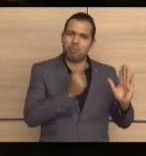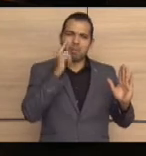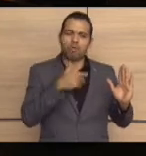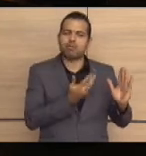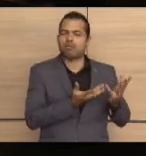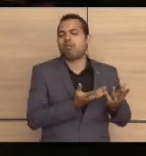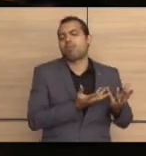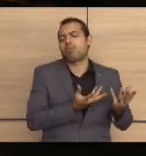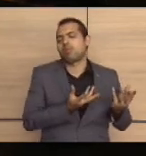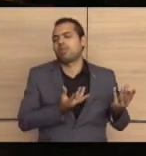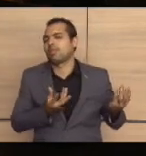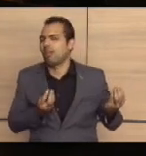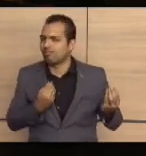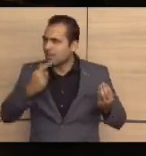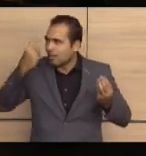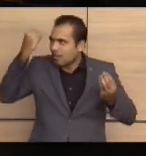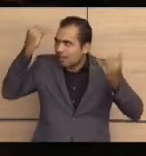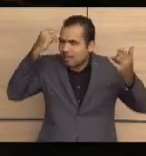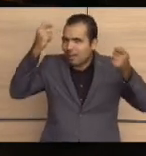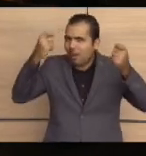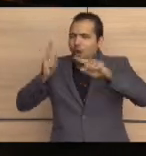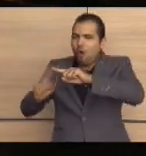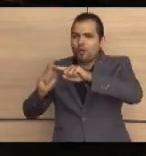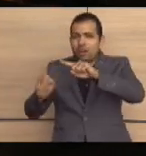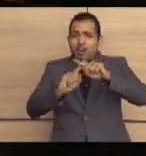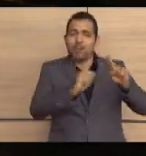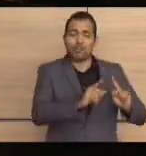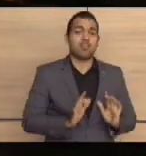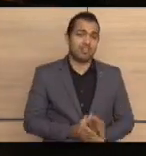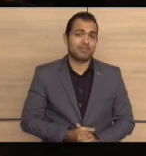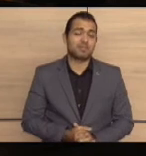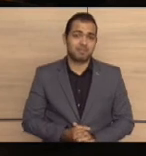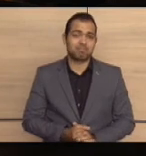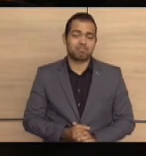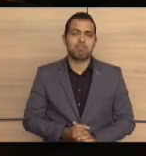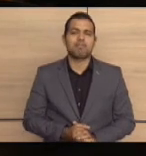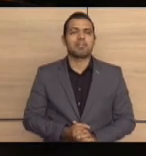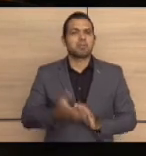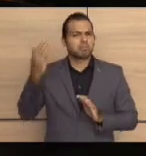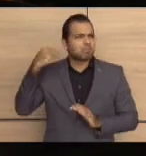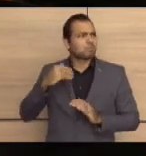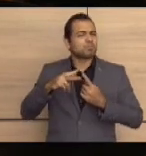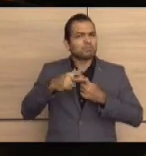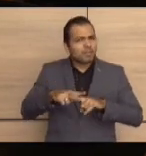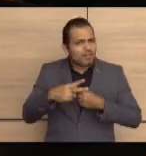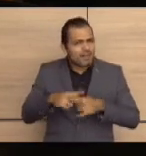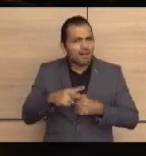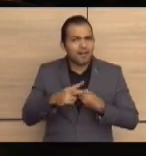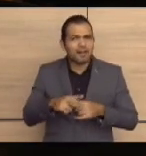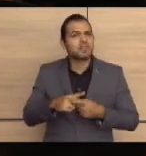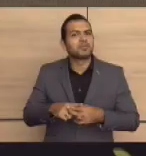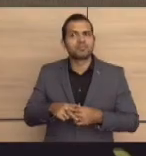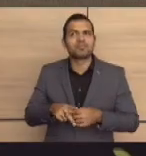Es decir, creo que aquí todos, y eso en los talleres lo comentábamos, en nuestras mismas